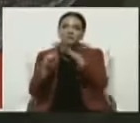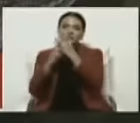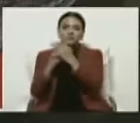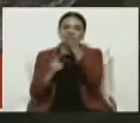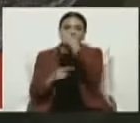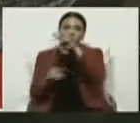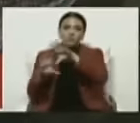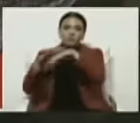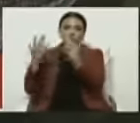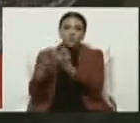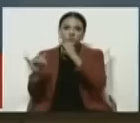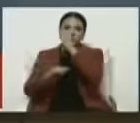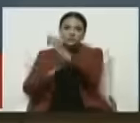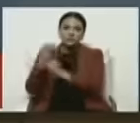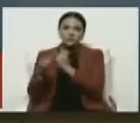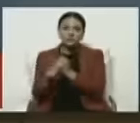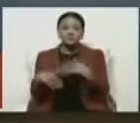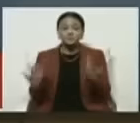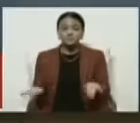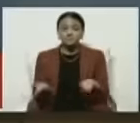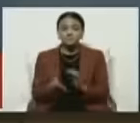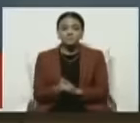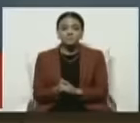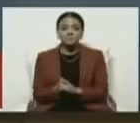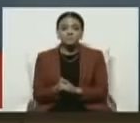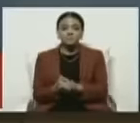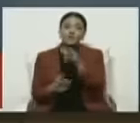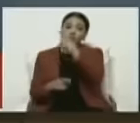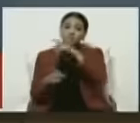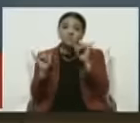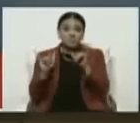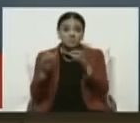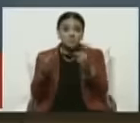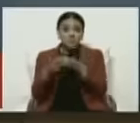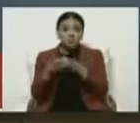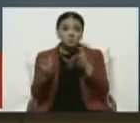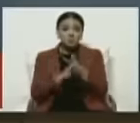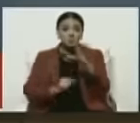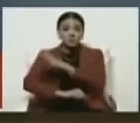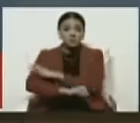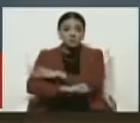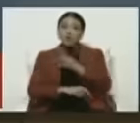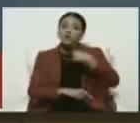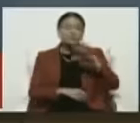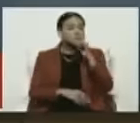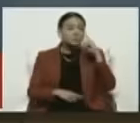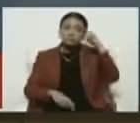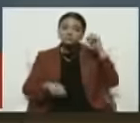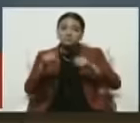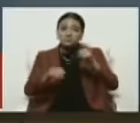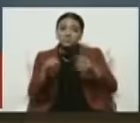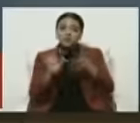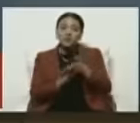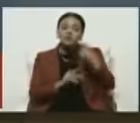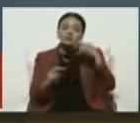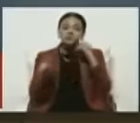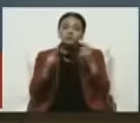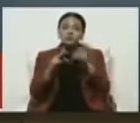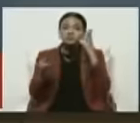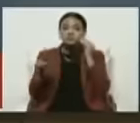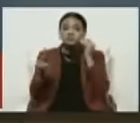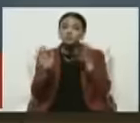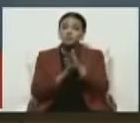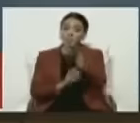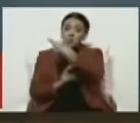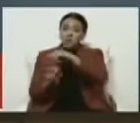Obviamente que este sector, no hay dudas, y los elementos de convicción, las extracciones